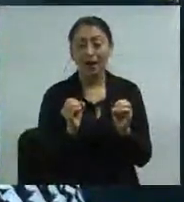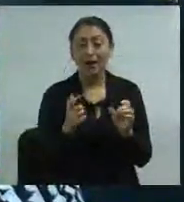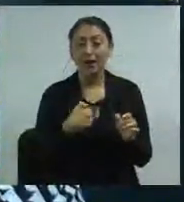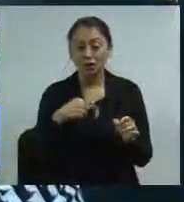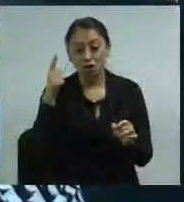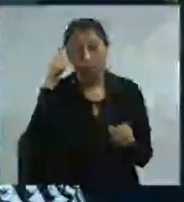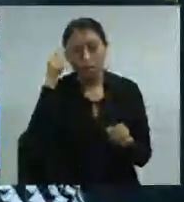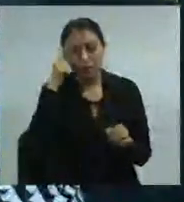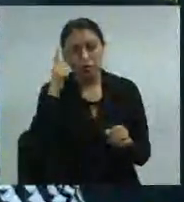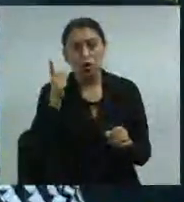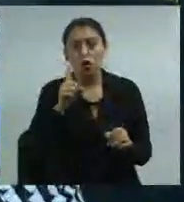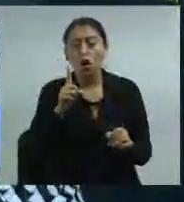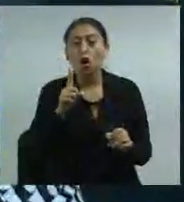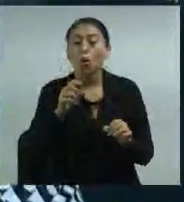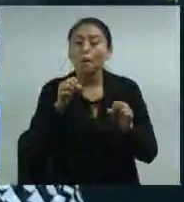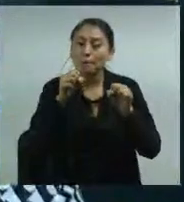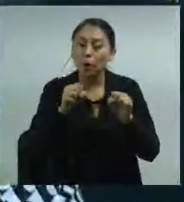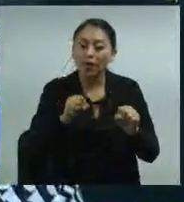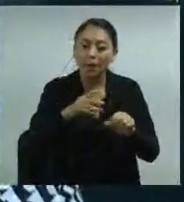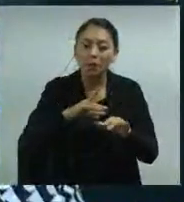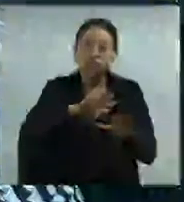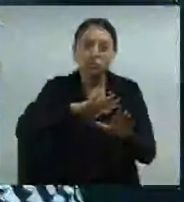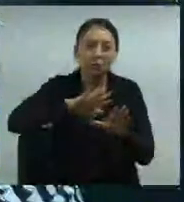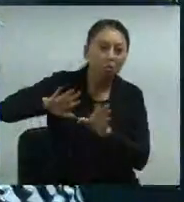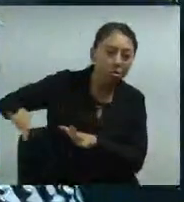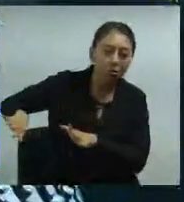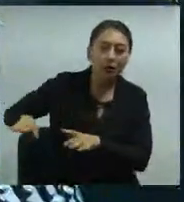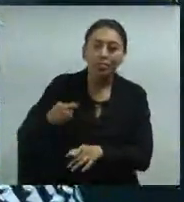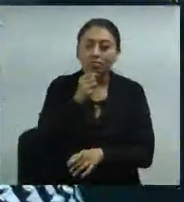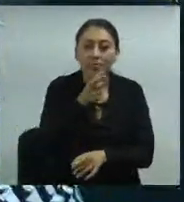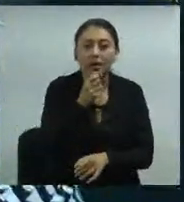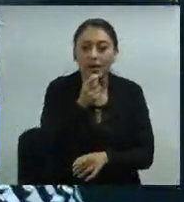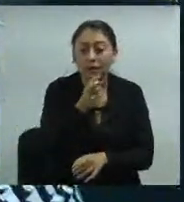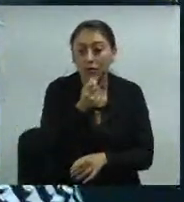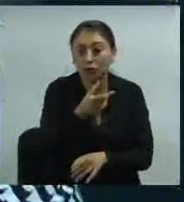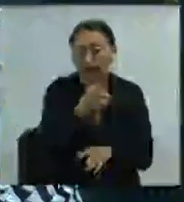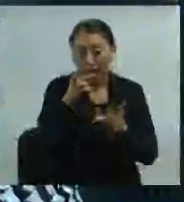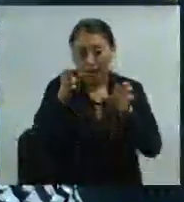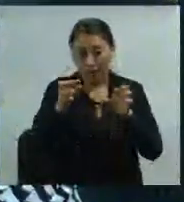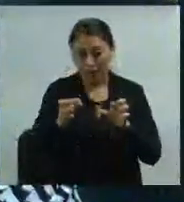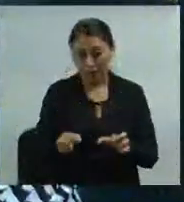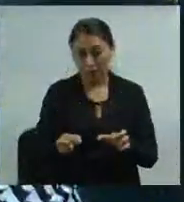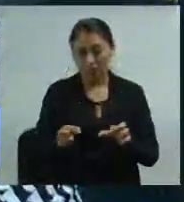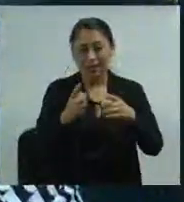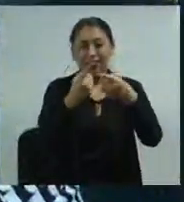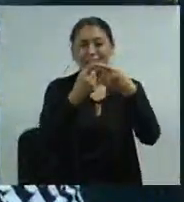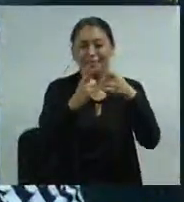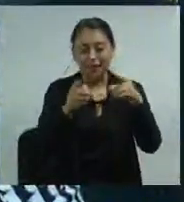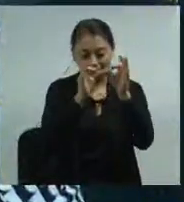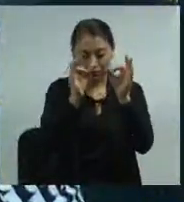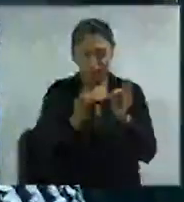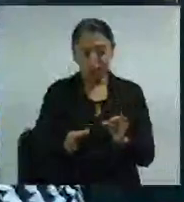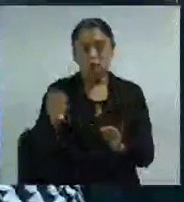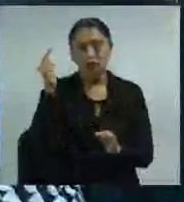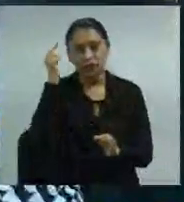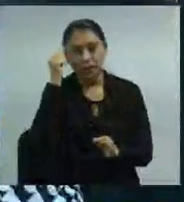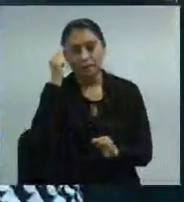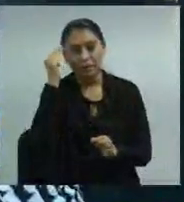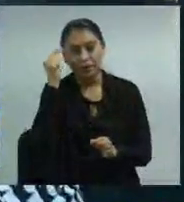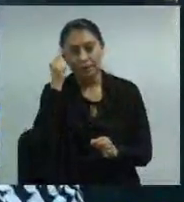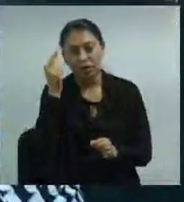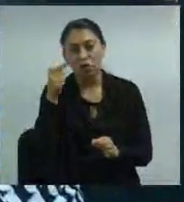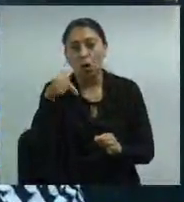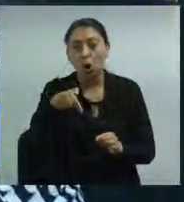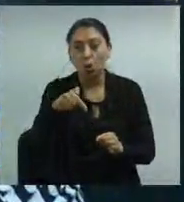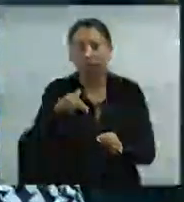a todas las denuncias y quejas, primero de la población, después de diferentes tanques de pensamiento, de lo que ha causado no